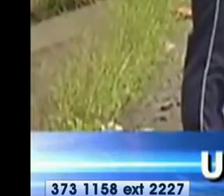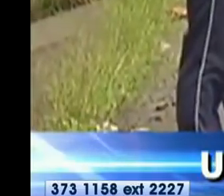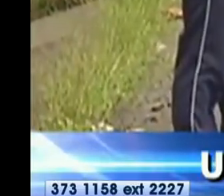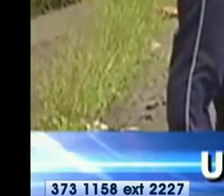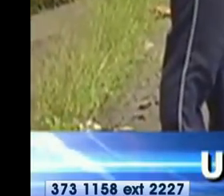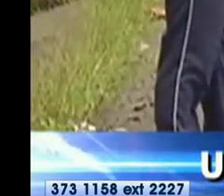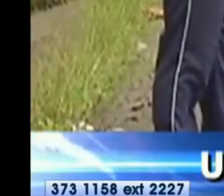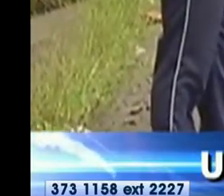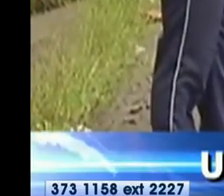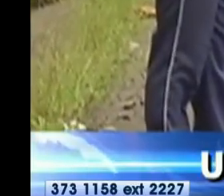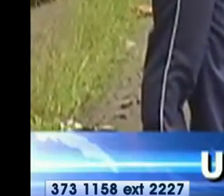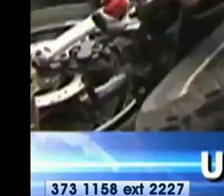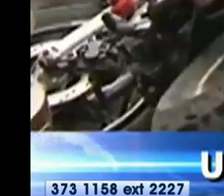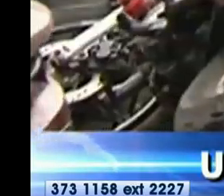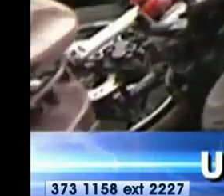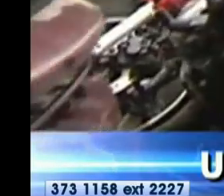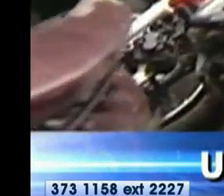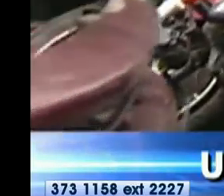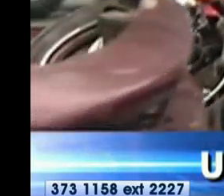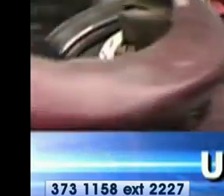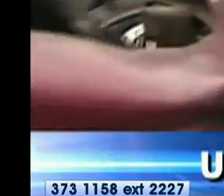de este nuevo percance vial.